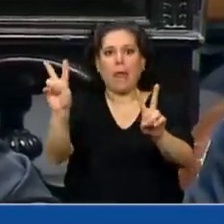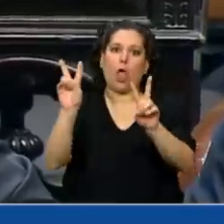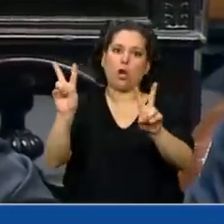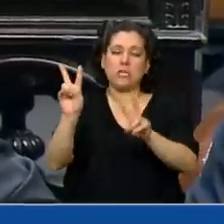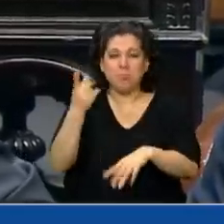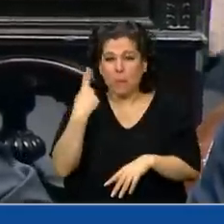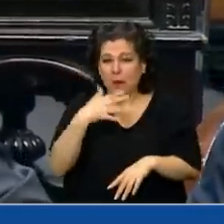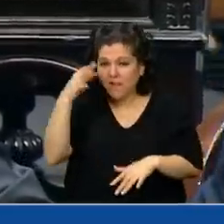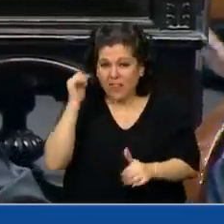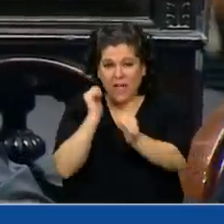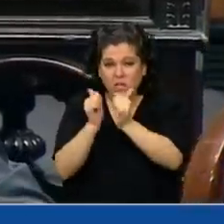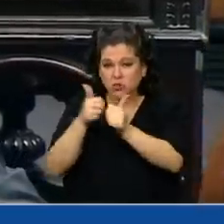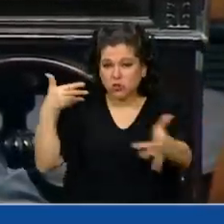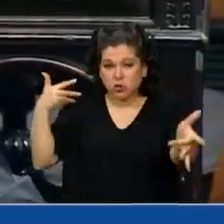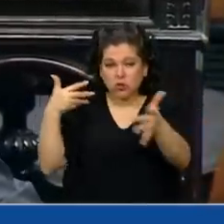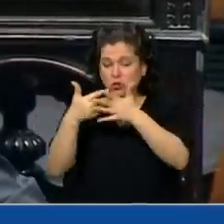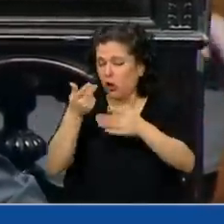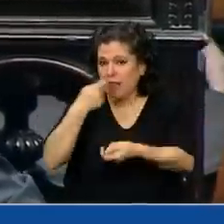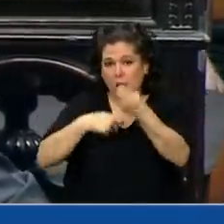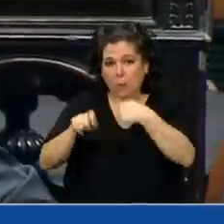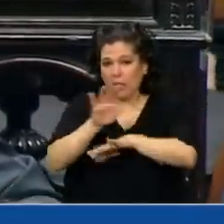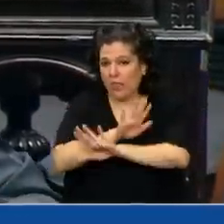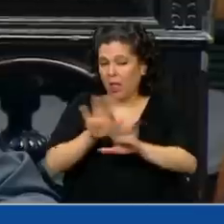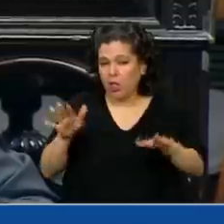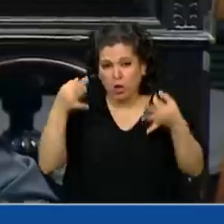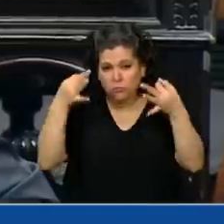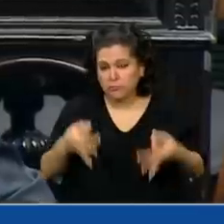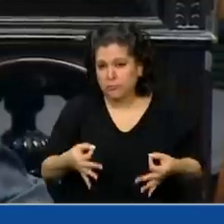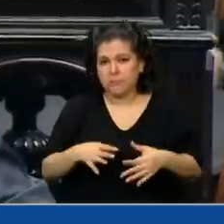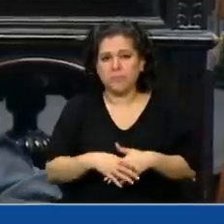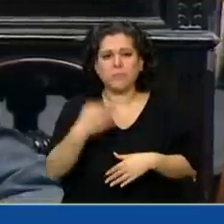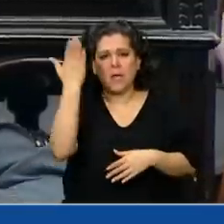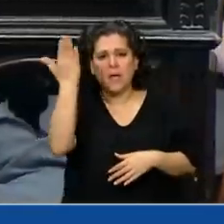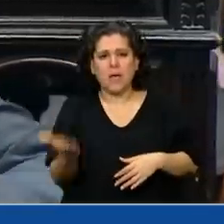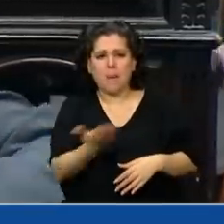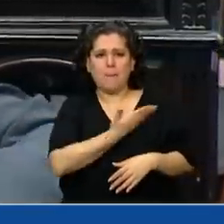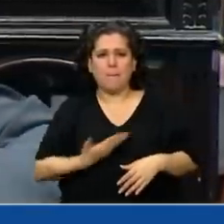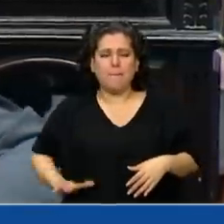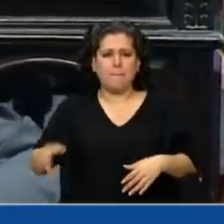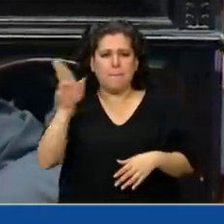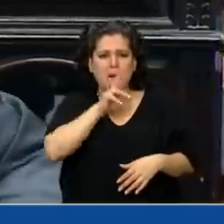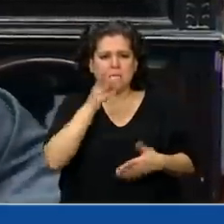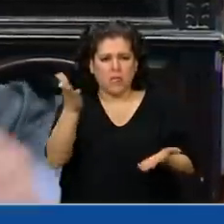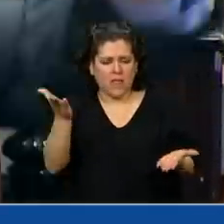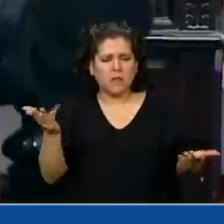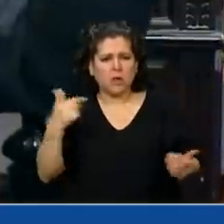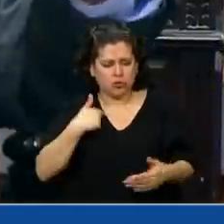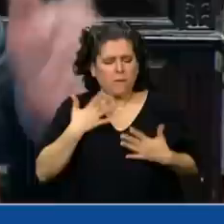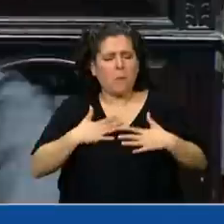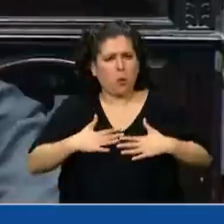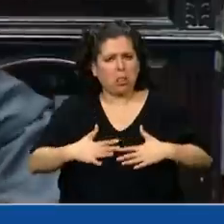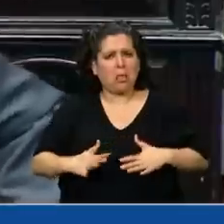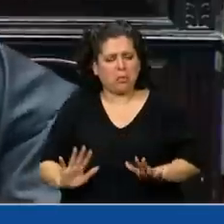rifando la historia. Señora presidenta, estaba muy sereno. Y a los que